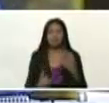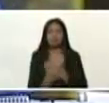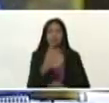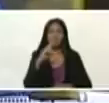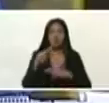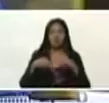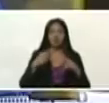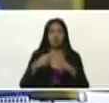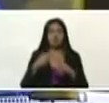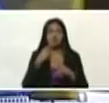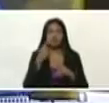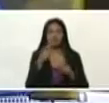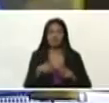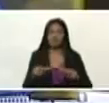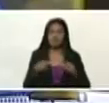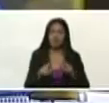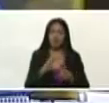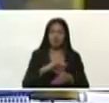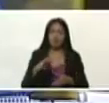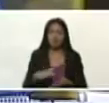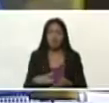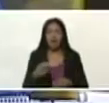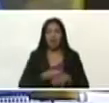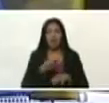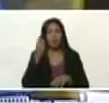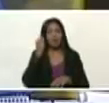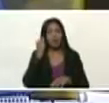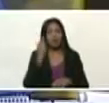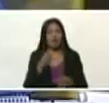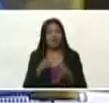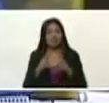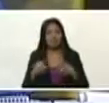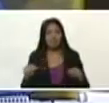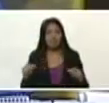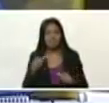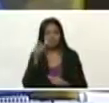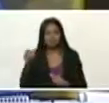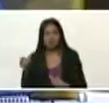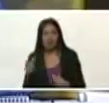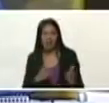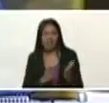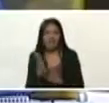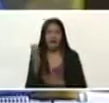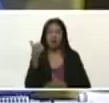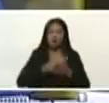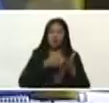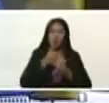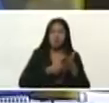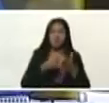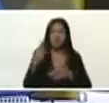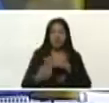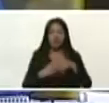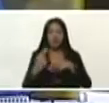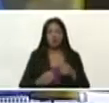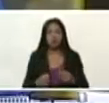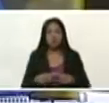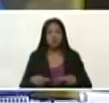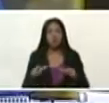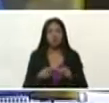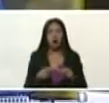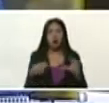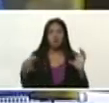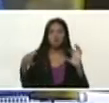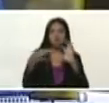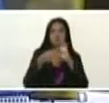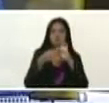dice Punta de Mata. Tierra de gente leal a la revolución y combatiente. Allá está sellando una